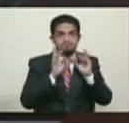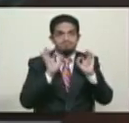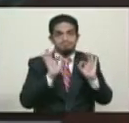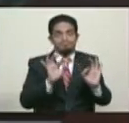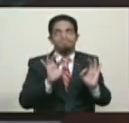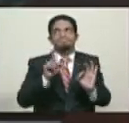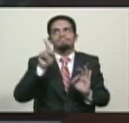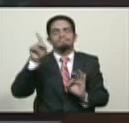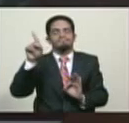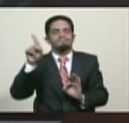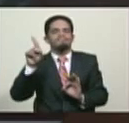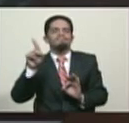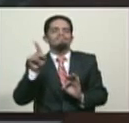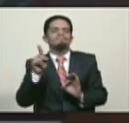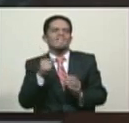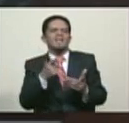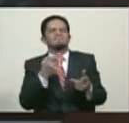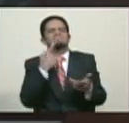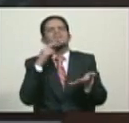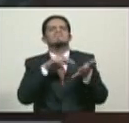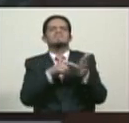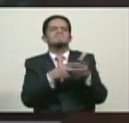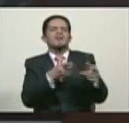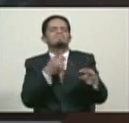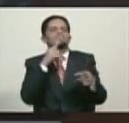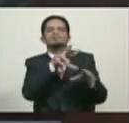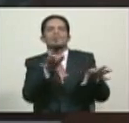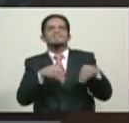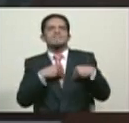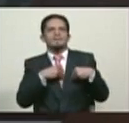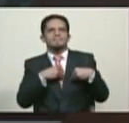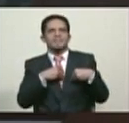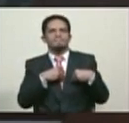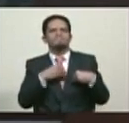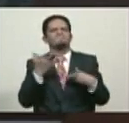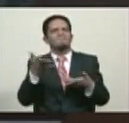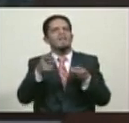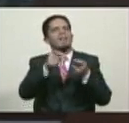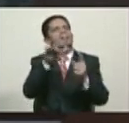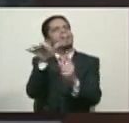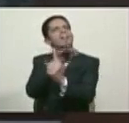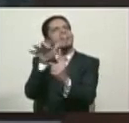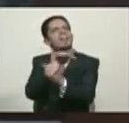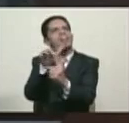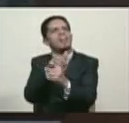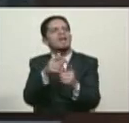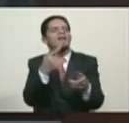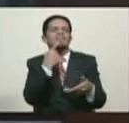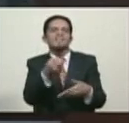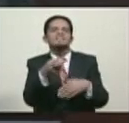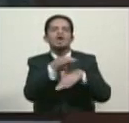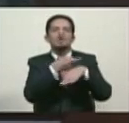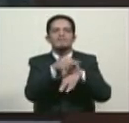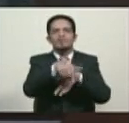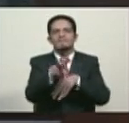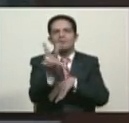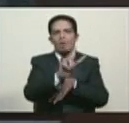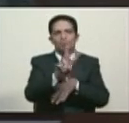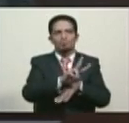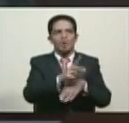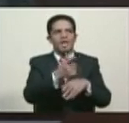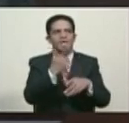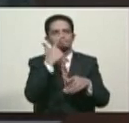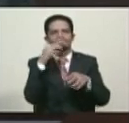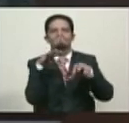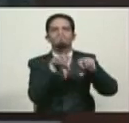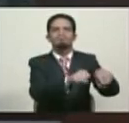laboratorios conspirativos, utilizando internacionalmente la teoría de la usurpación, versión muy parecida